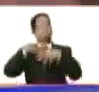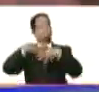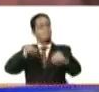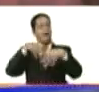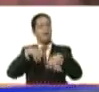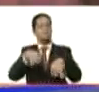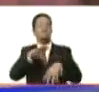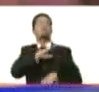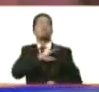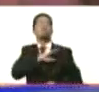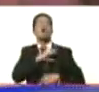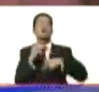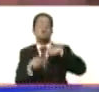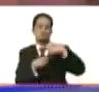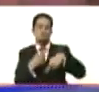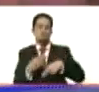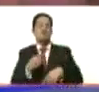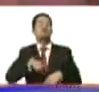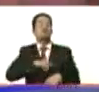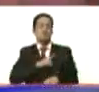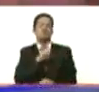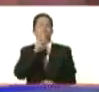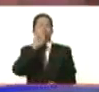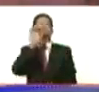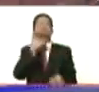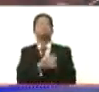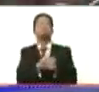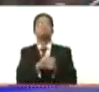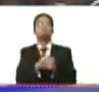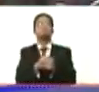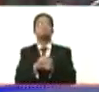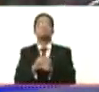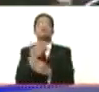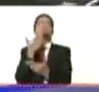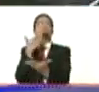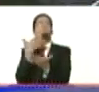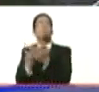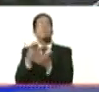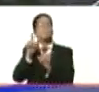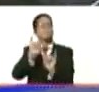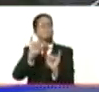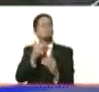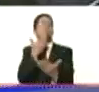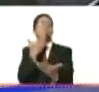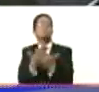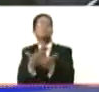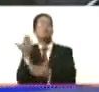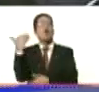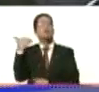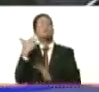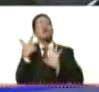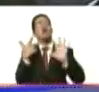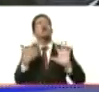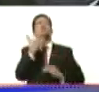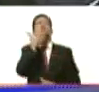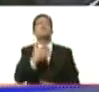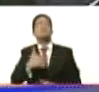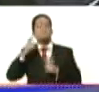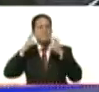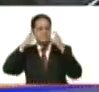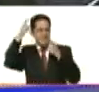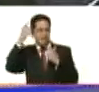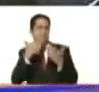bolivariana. Y cumplamos la orden que nos dio el comandante Hugo Chávez aquel 8 de diciembre.